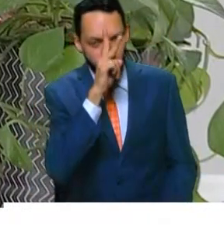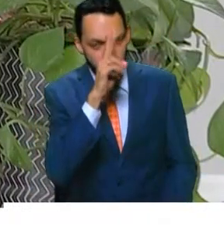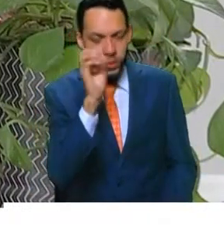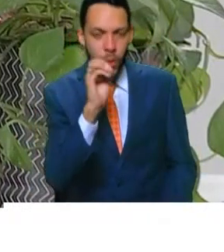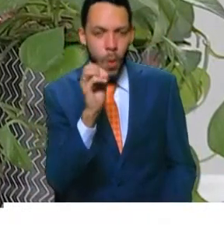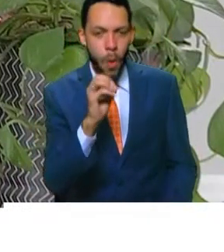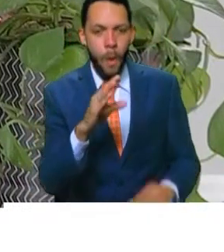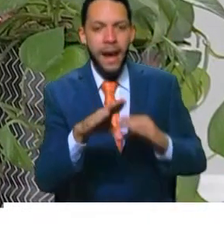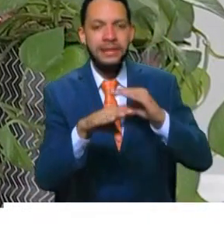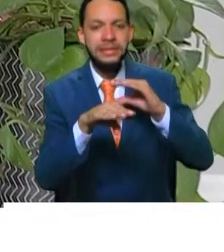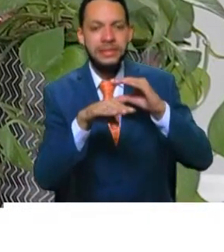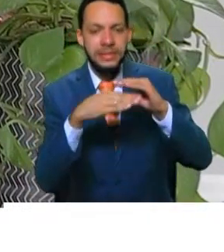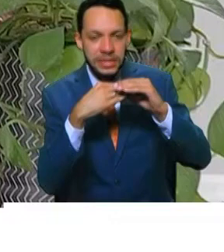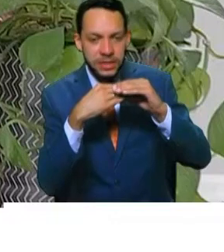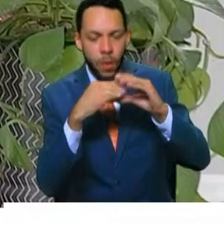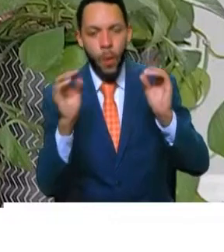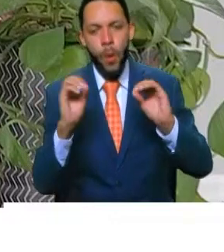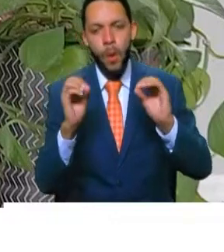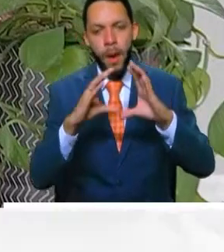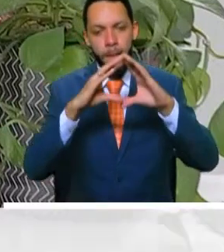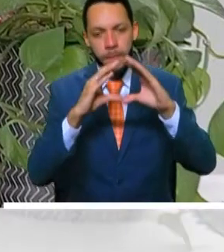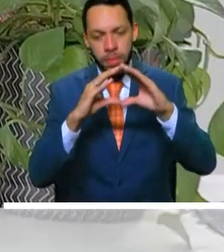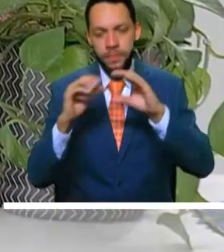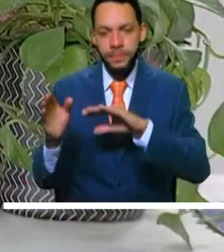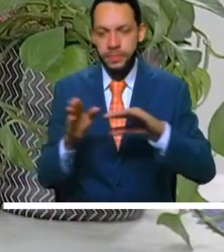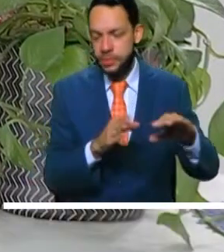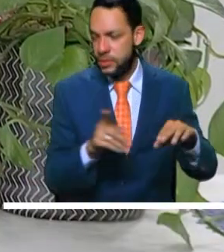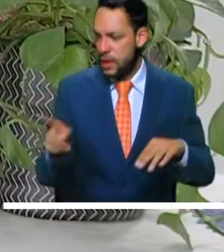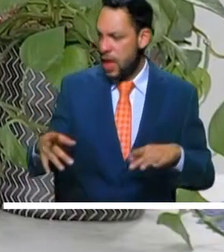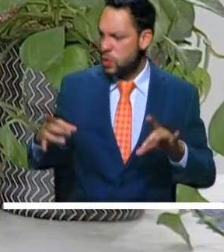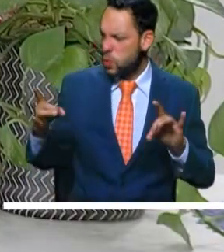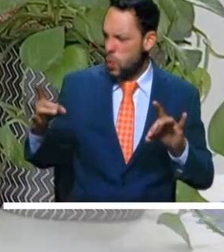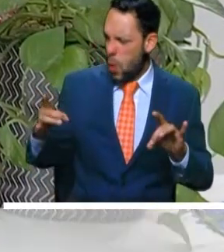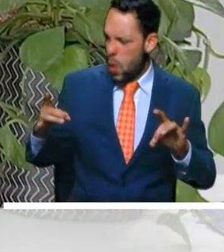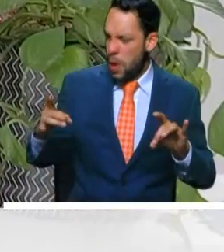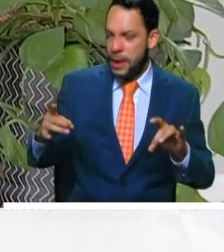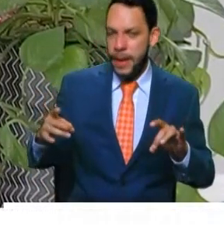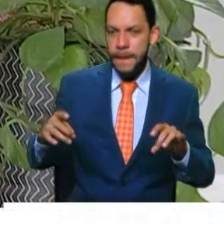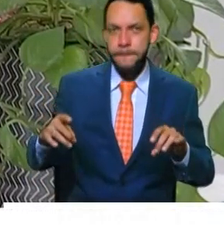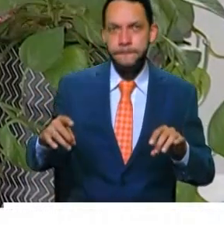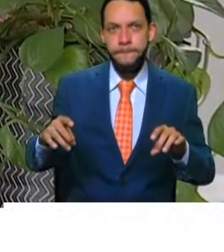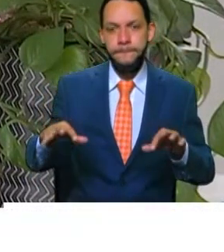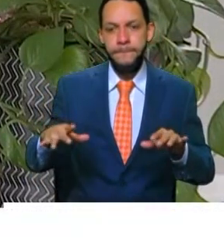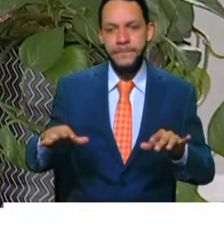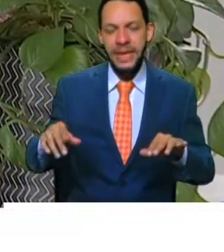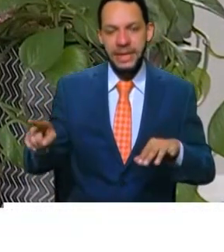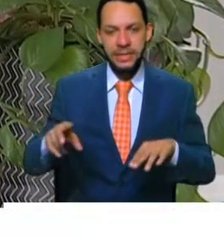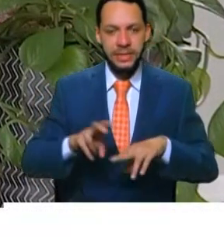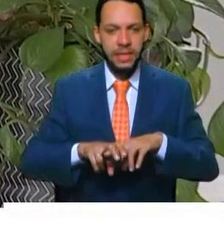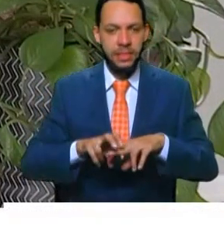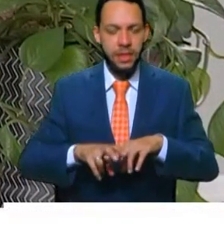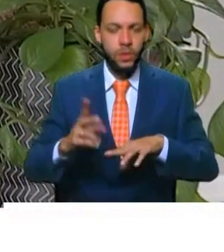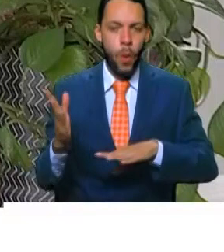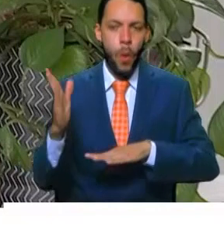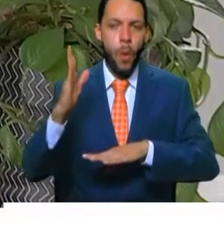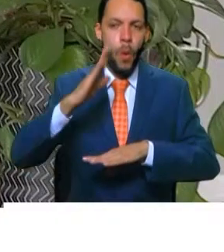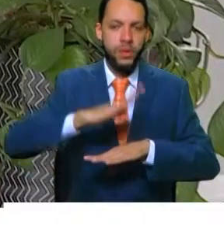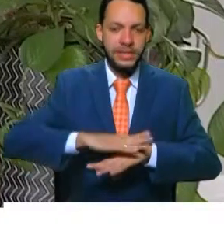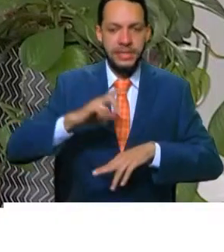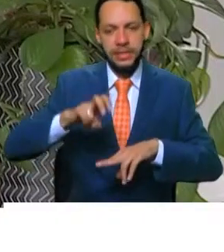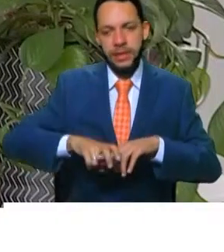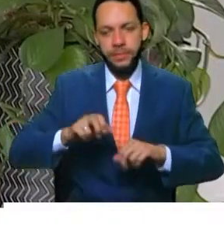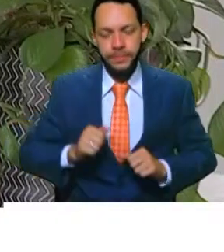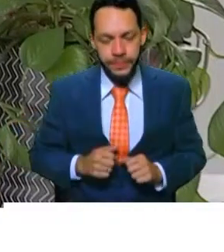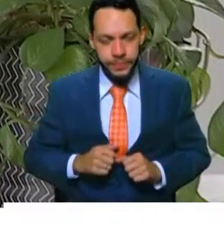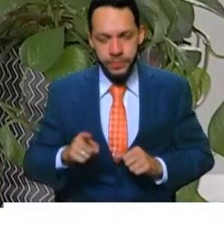sándwich? Tú dices que ya hasta te duelen las caderas de estar sentada. Sí. Tienes 21 años. ¿Y tú